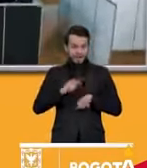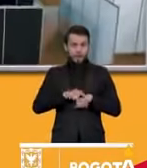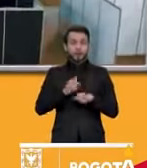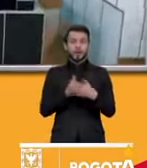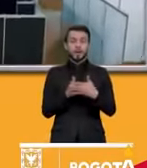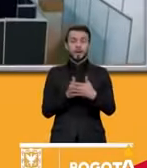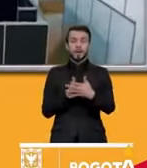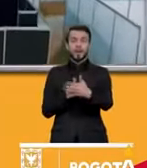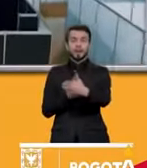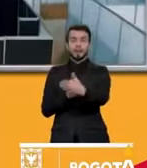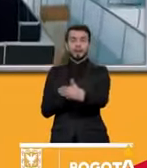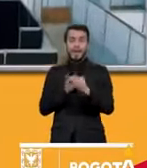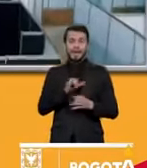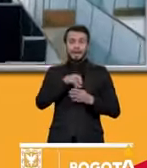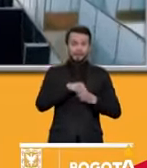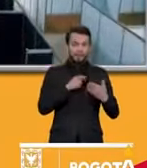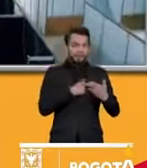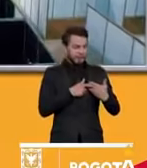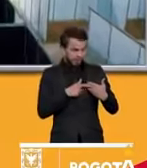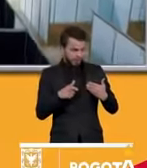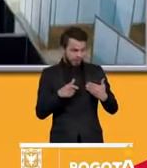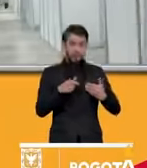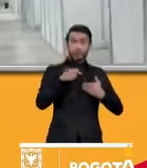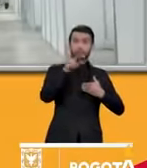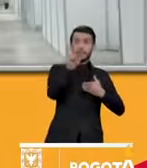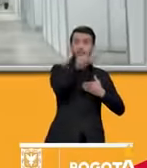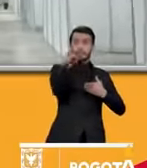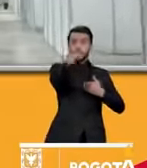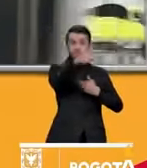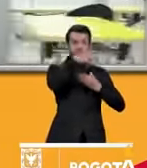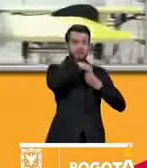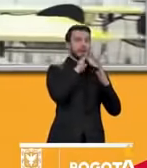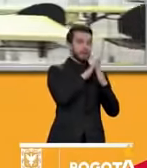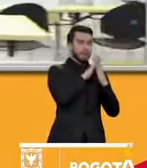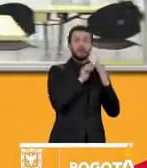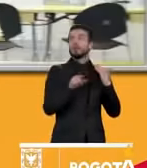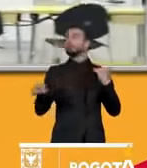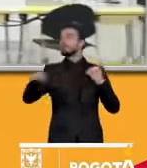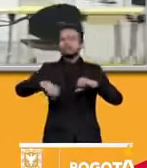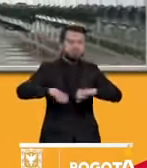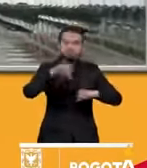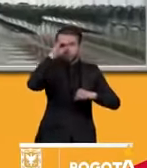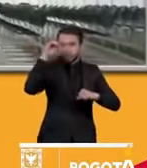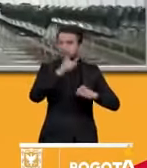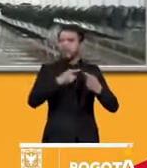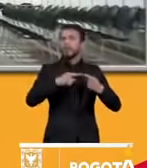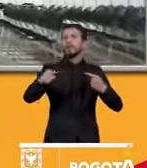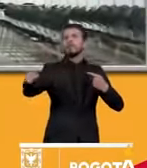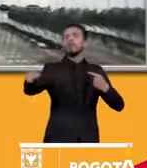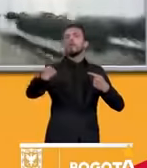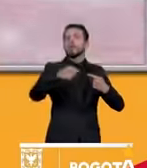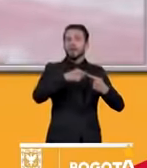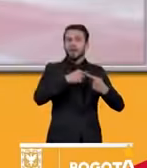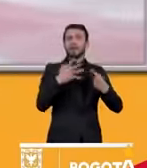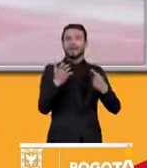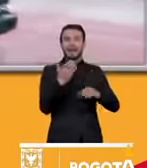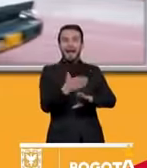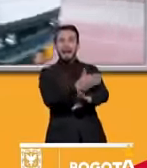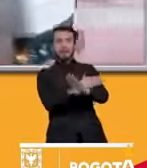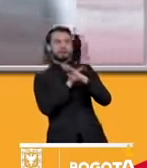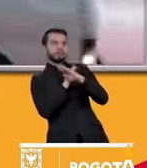Todos sabemos que vamos a tener más contagio. En la medida en que apliquemos esas 200.000 pruebas de